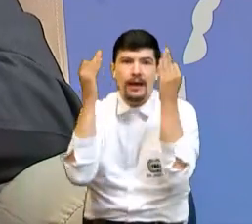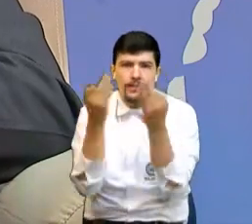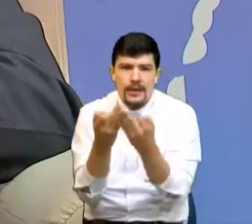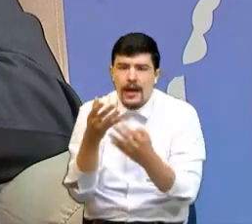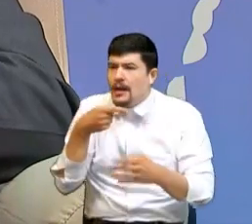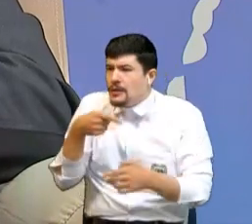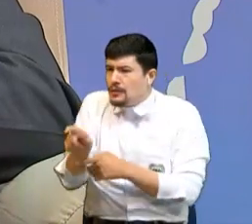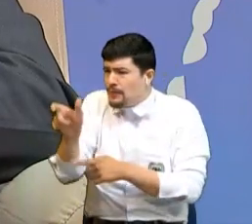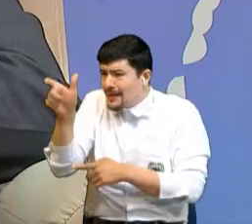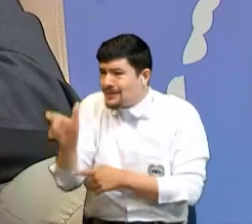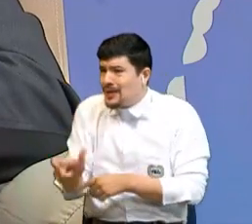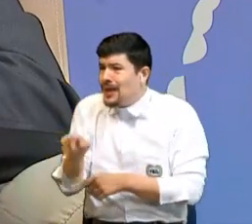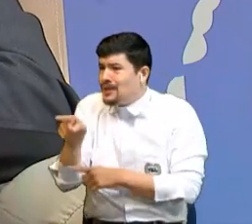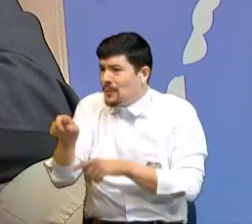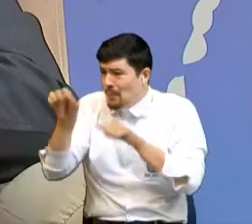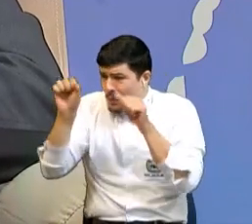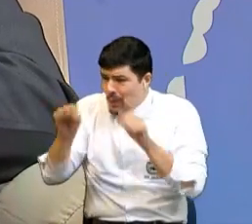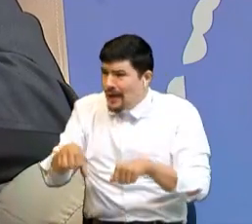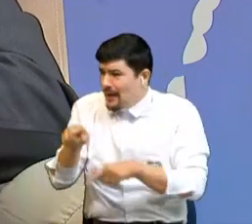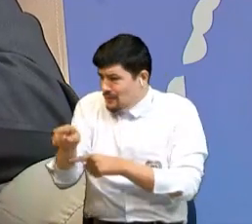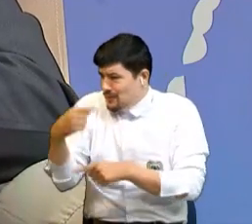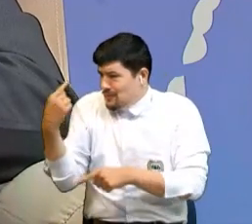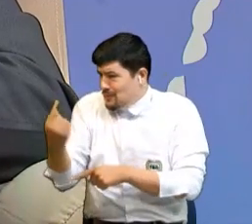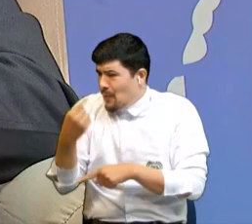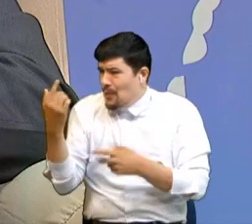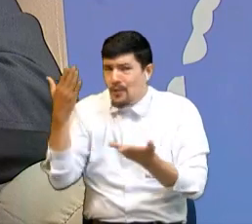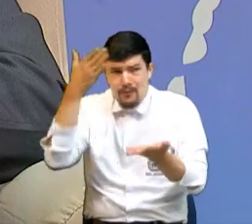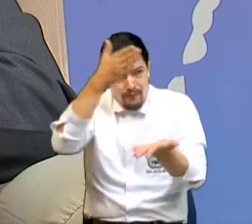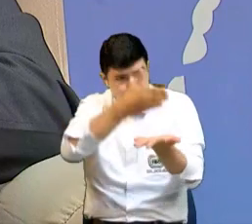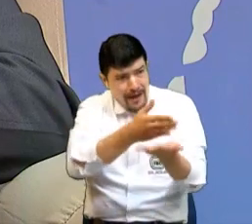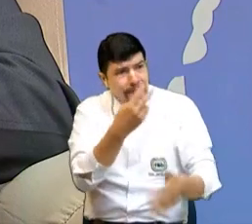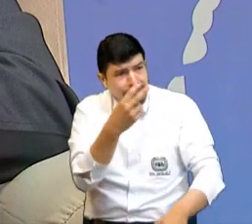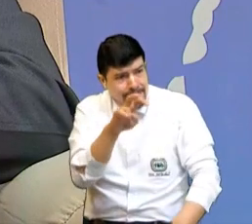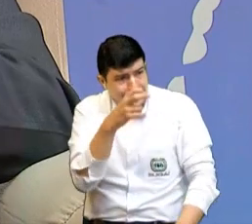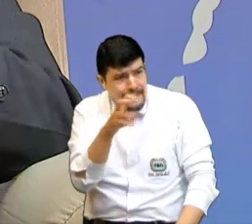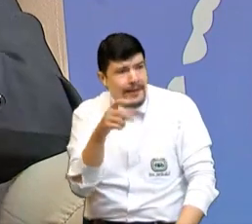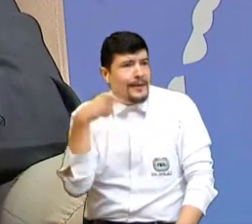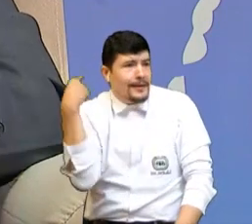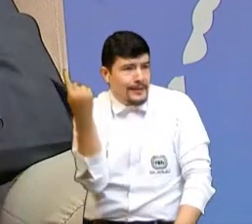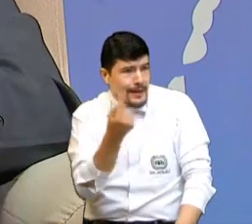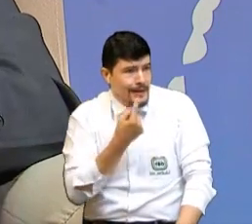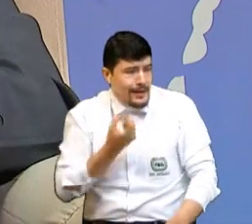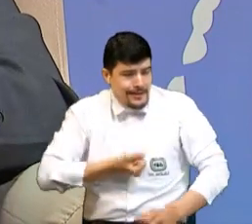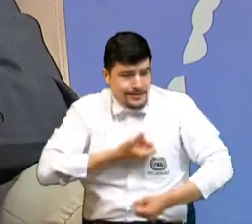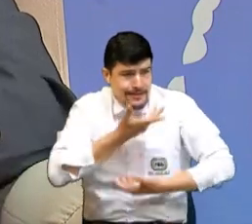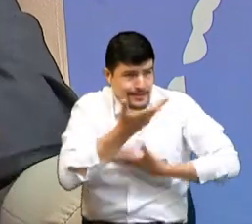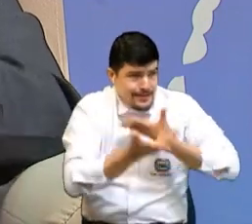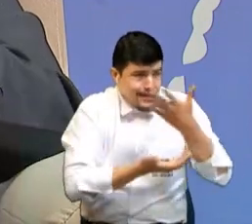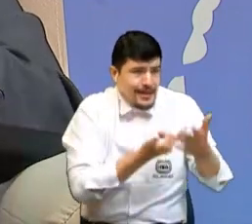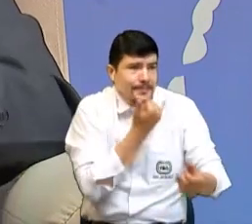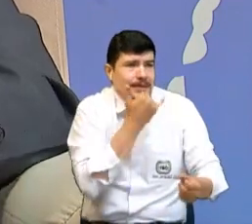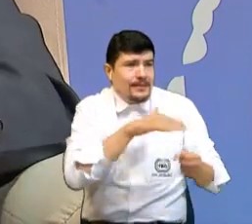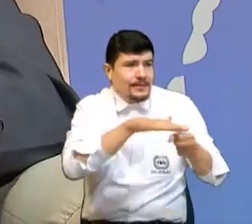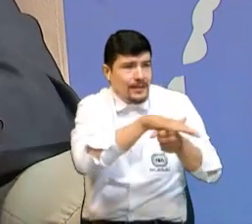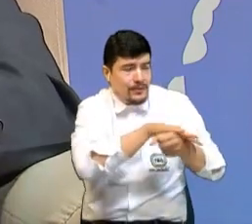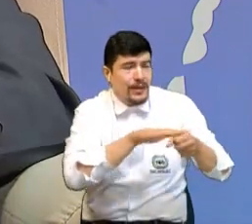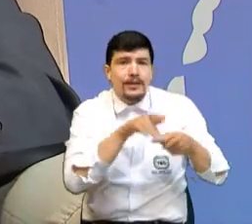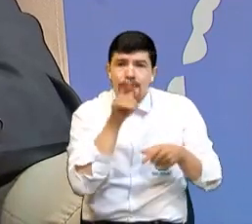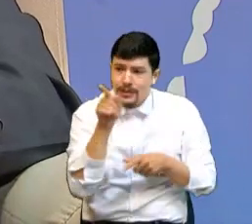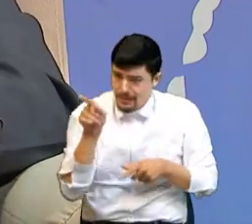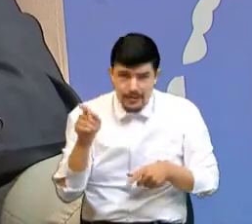él perfectamente puede acudir solo ante la Fiscalía General de la Nación y exponer los hechos y